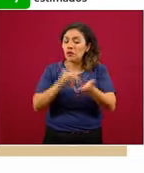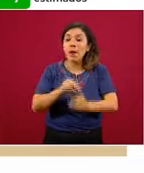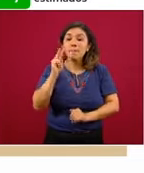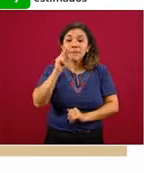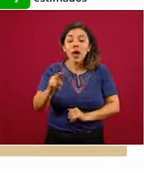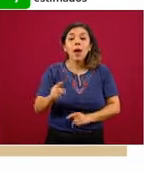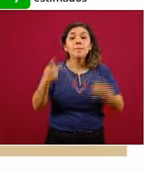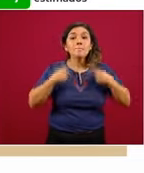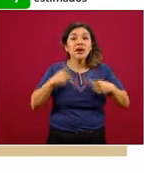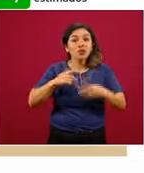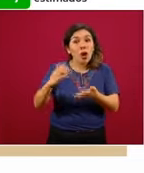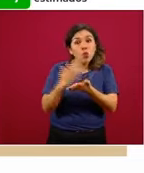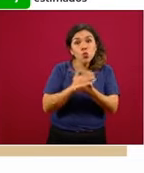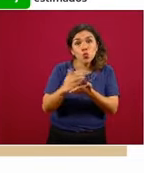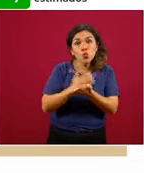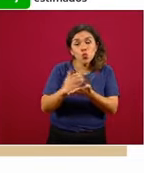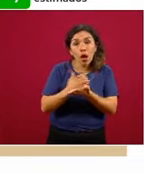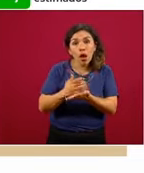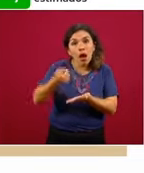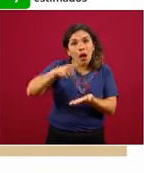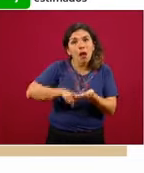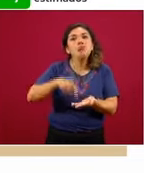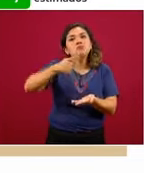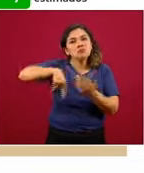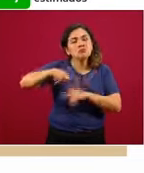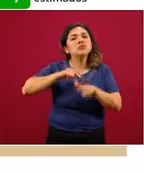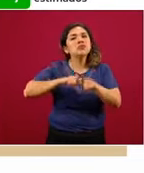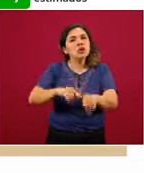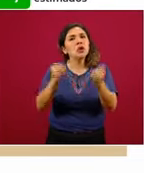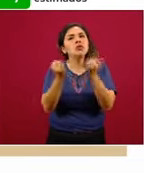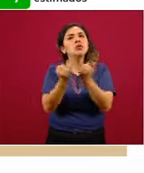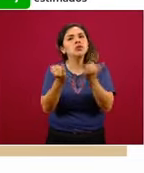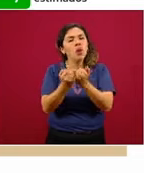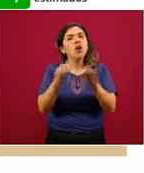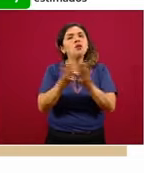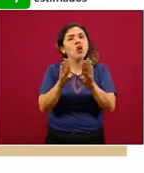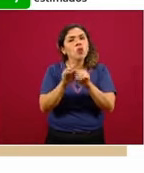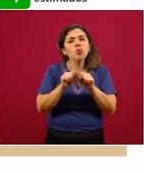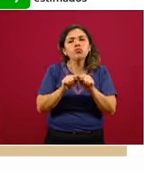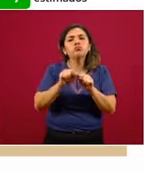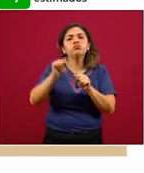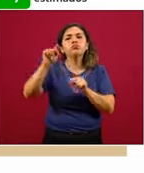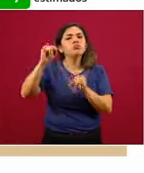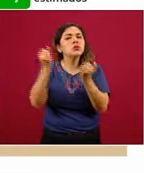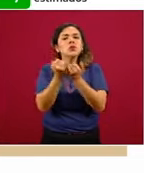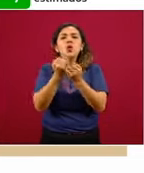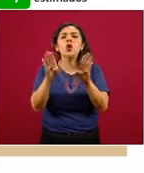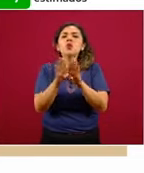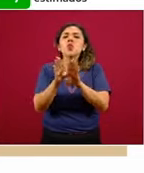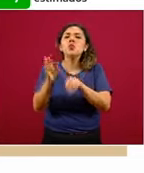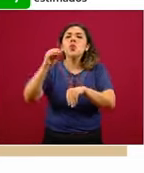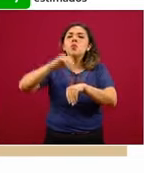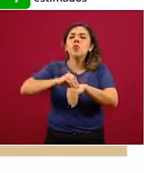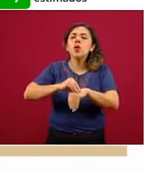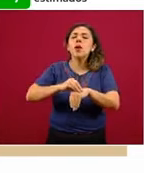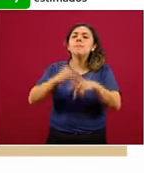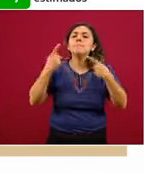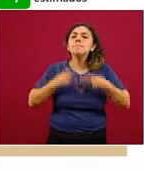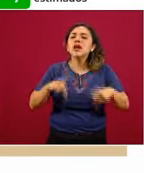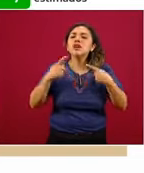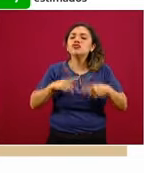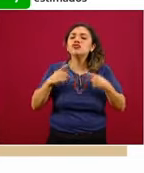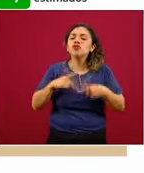que los casos recuperados han seguido una tendencia esperada, que es precisamente un comportamiento similar al que tienen los